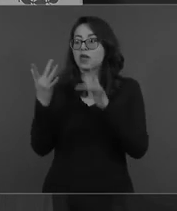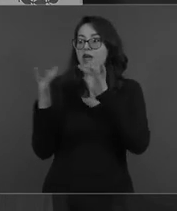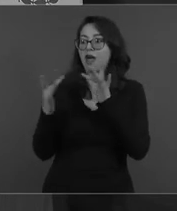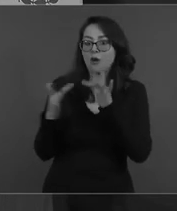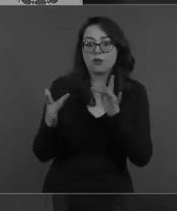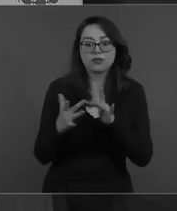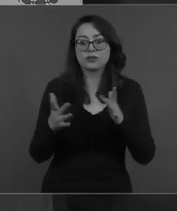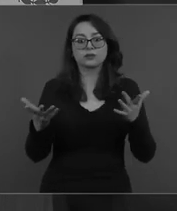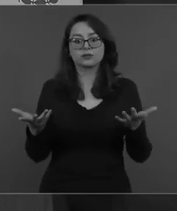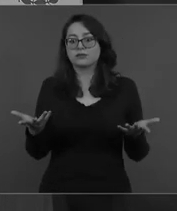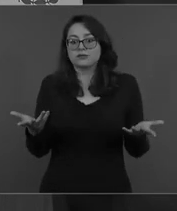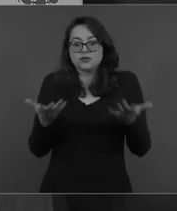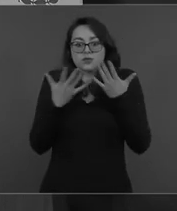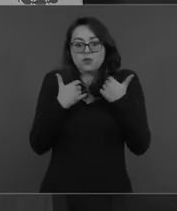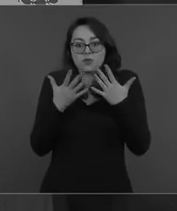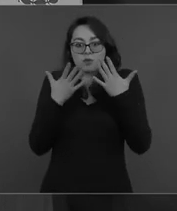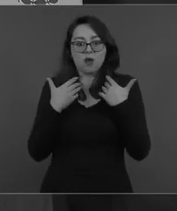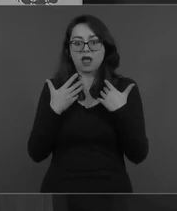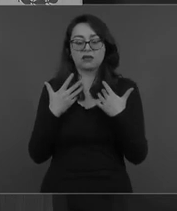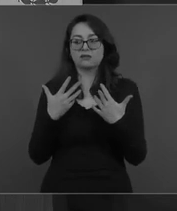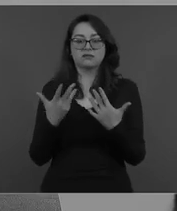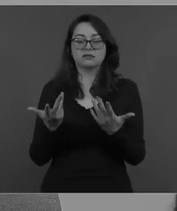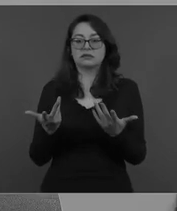daños materiales,